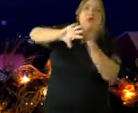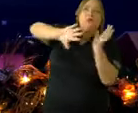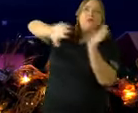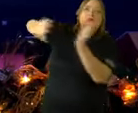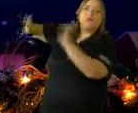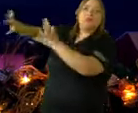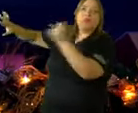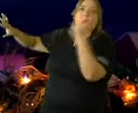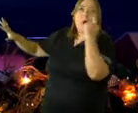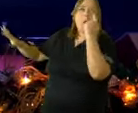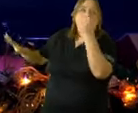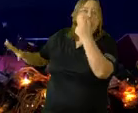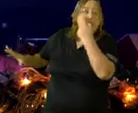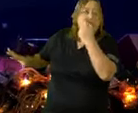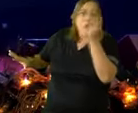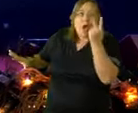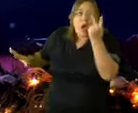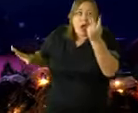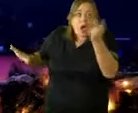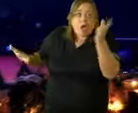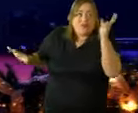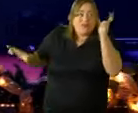que oyen nuestros oídos,